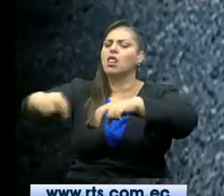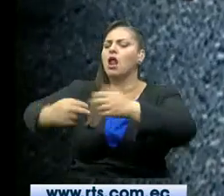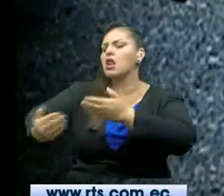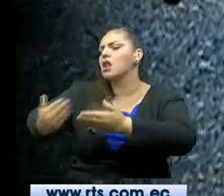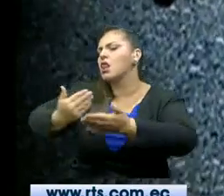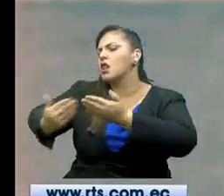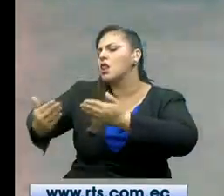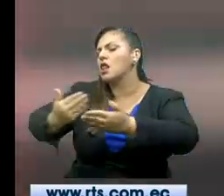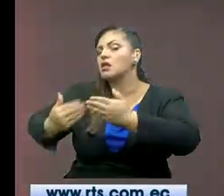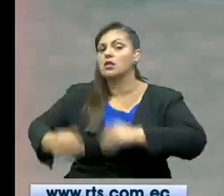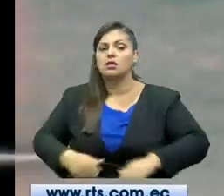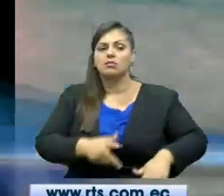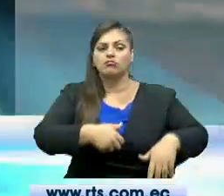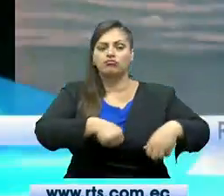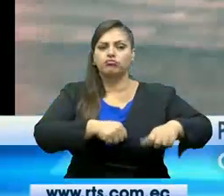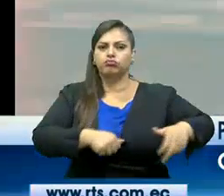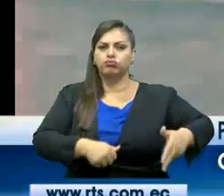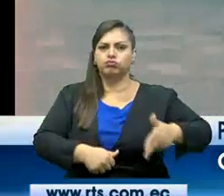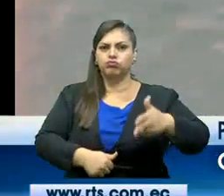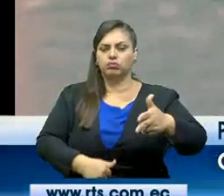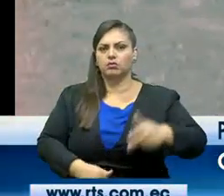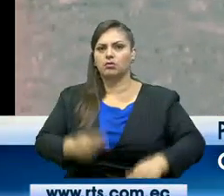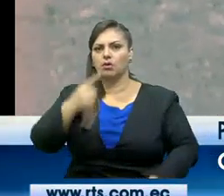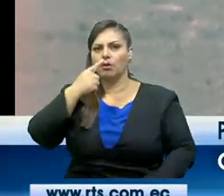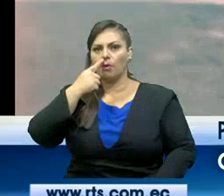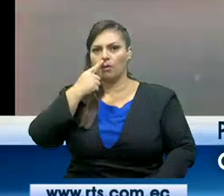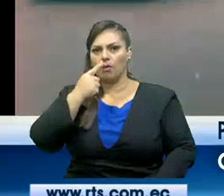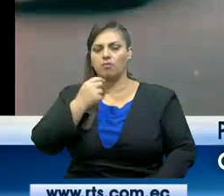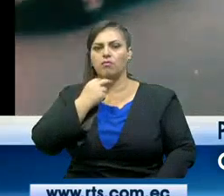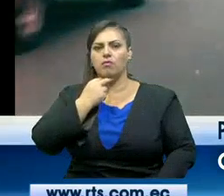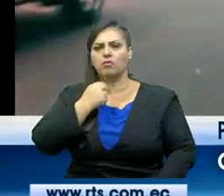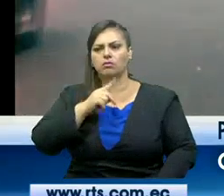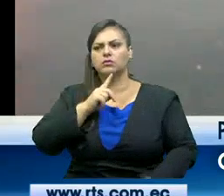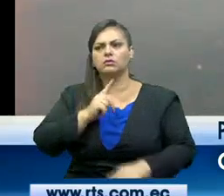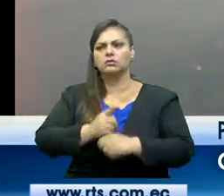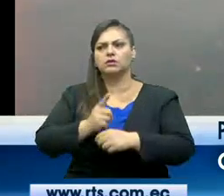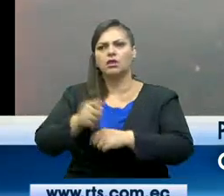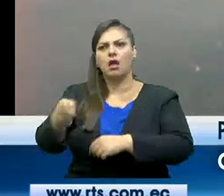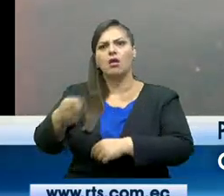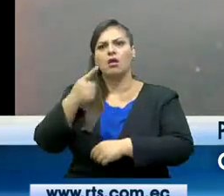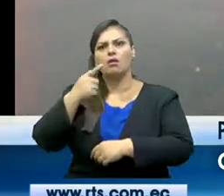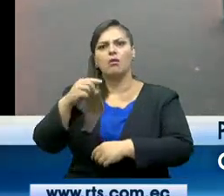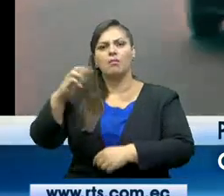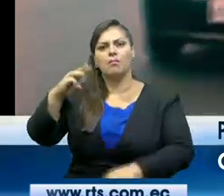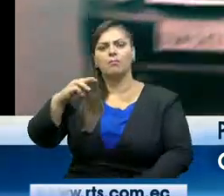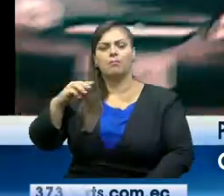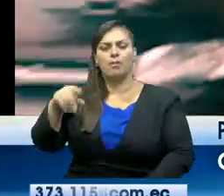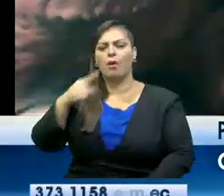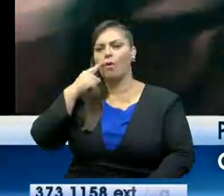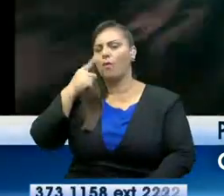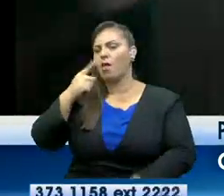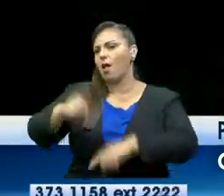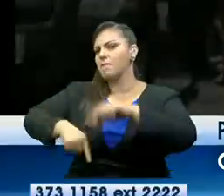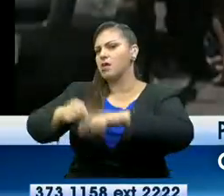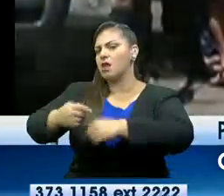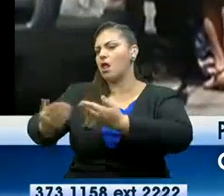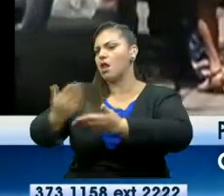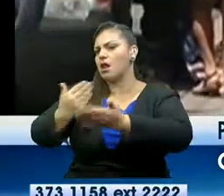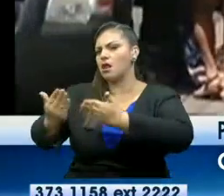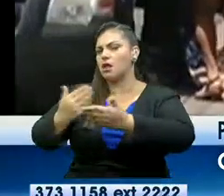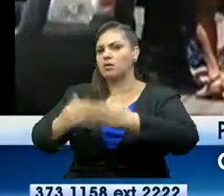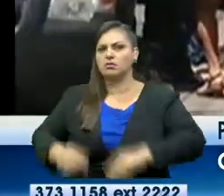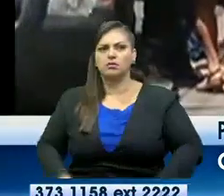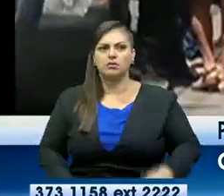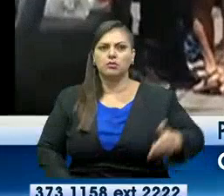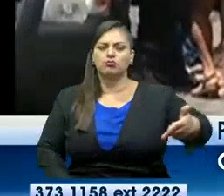la acera. Ahí estaba tomando con unos amigos, en la moto vinieron, boom, boom, boom, ahí lo dejaron, le metieron tres balazos. Los gritos